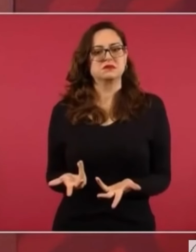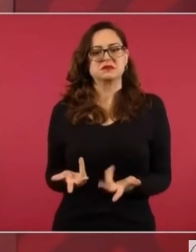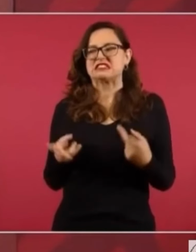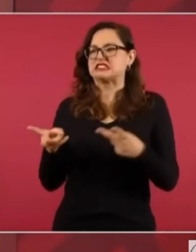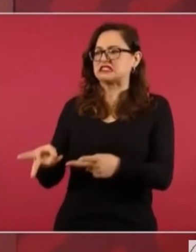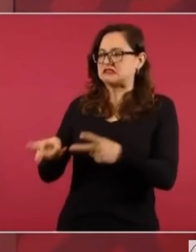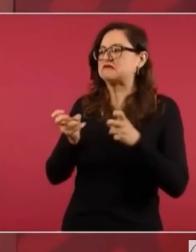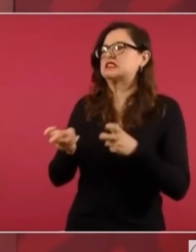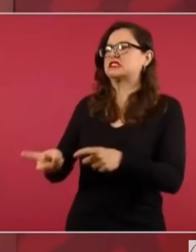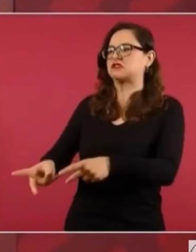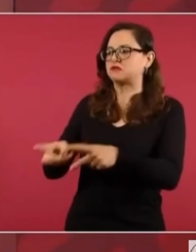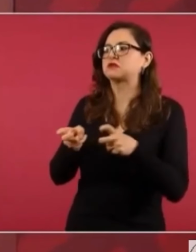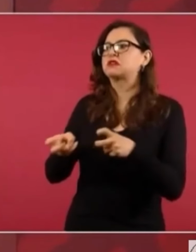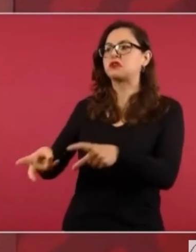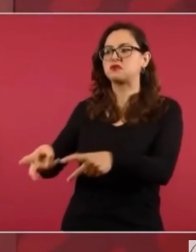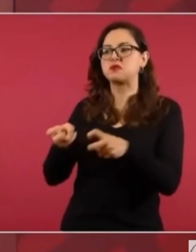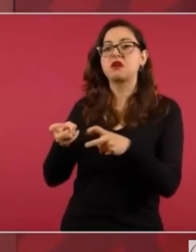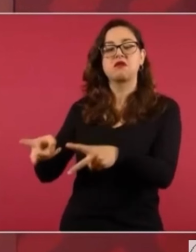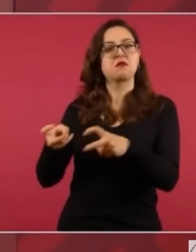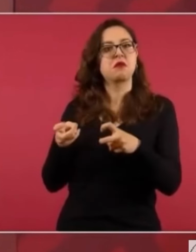a robarselo todo